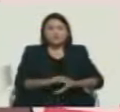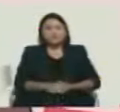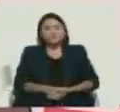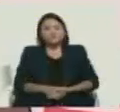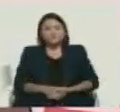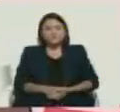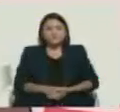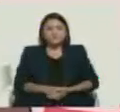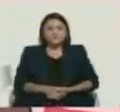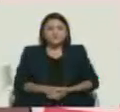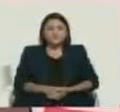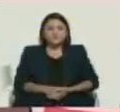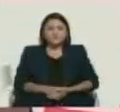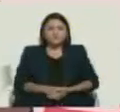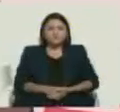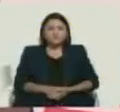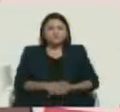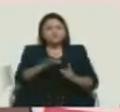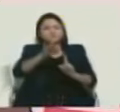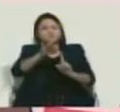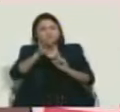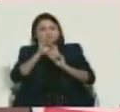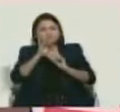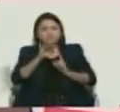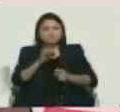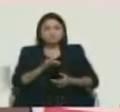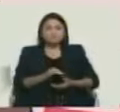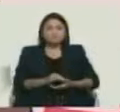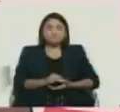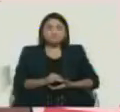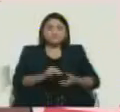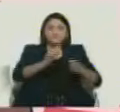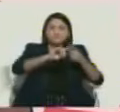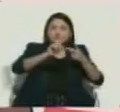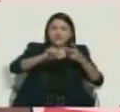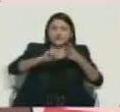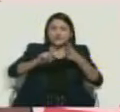Una forma de captar recursos incautos.